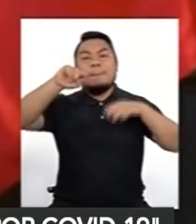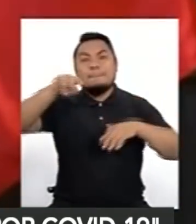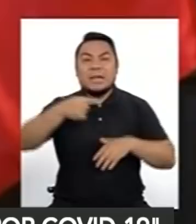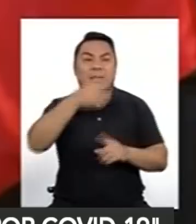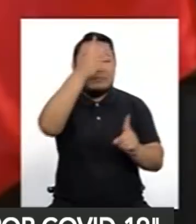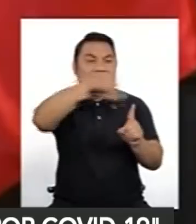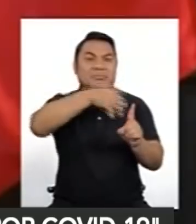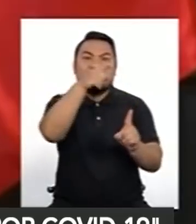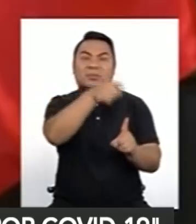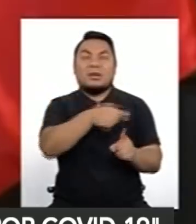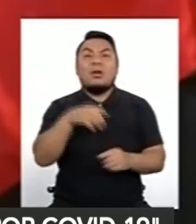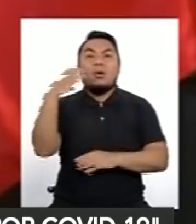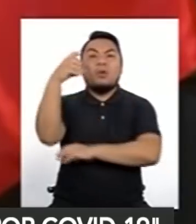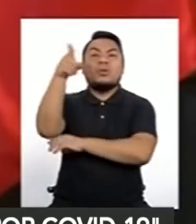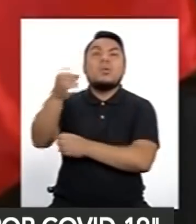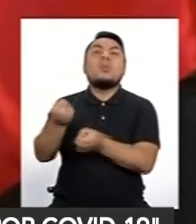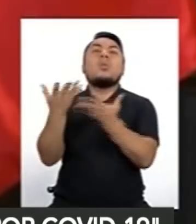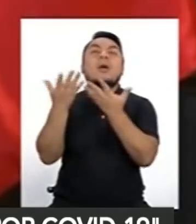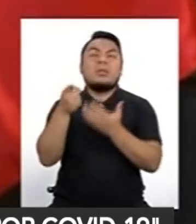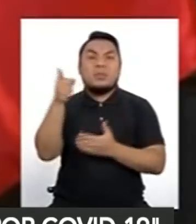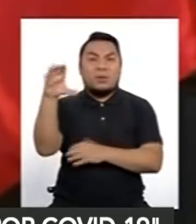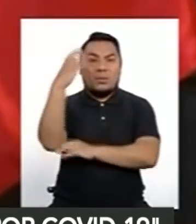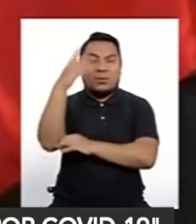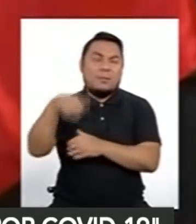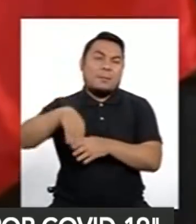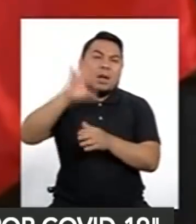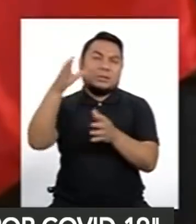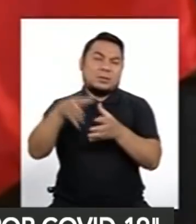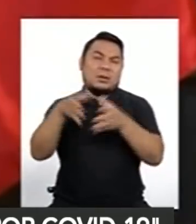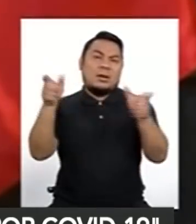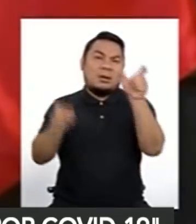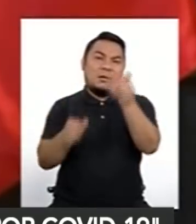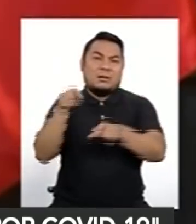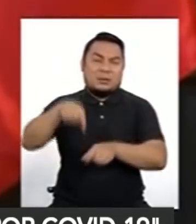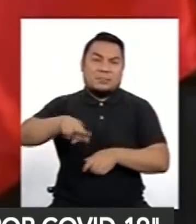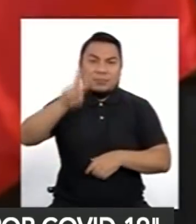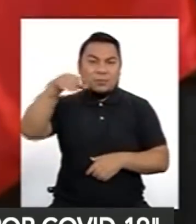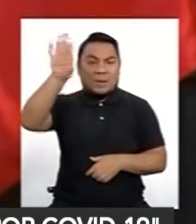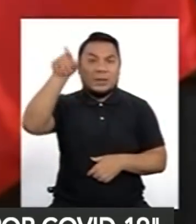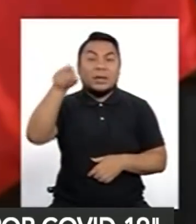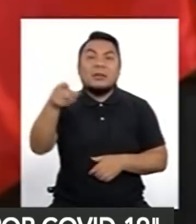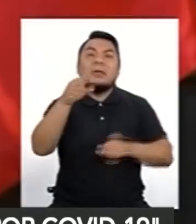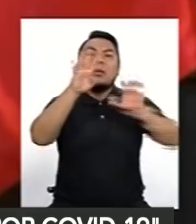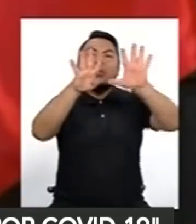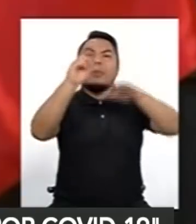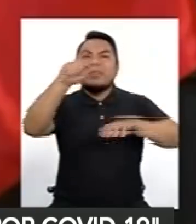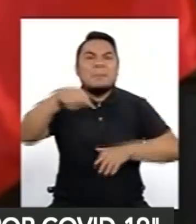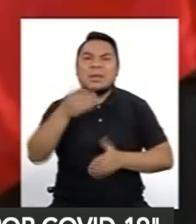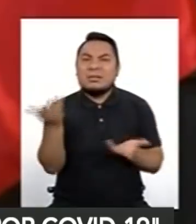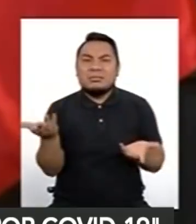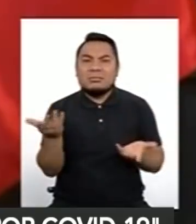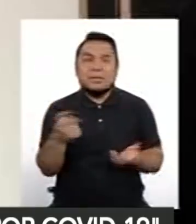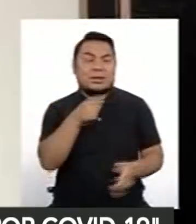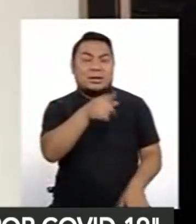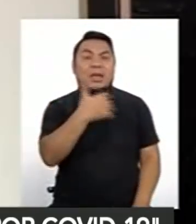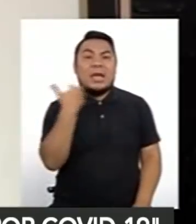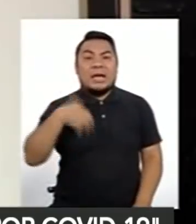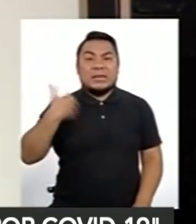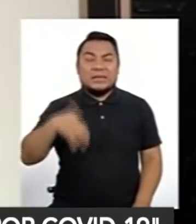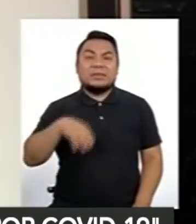personas muestreadas, Colombia, que es un país que tiene mayor población que el Perú, 90.000,